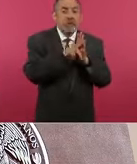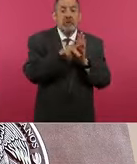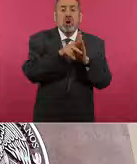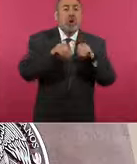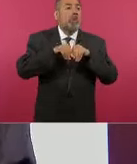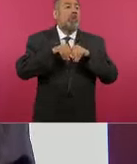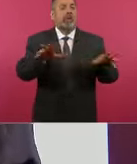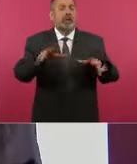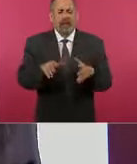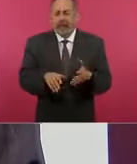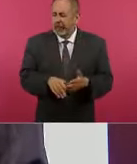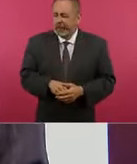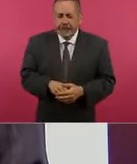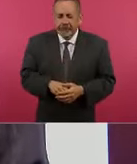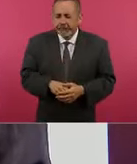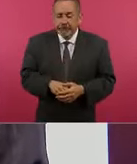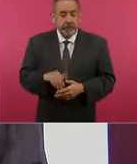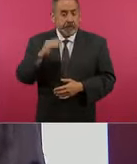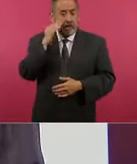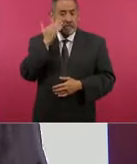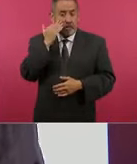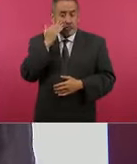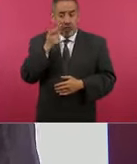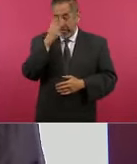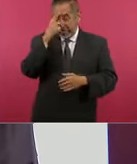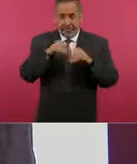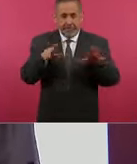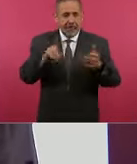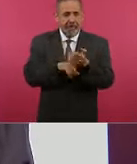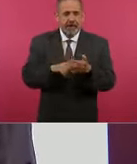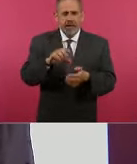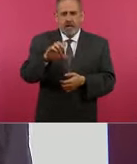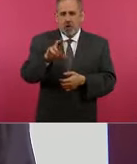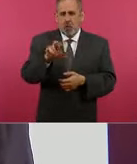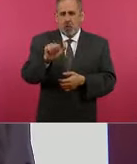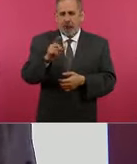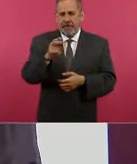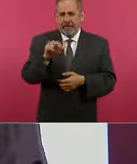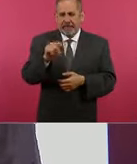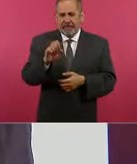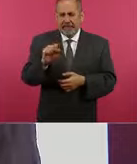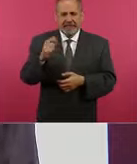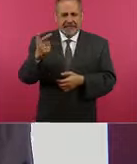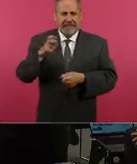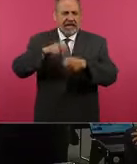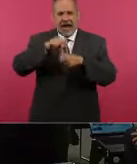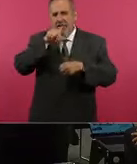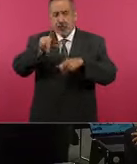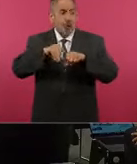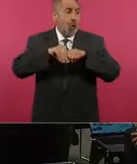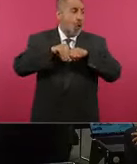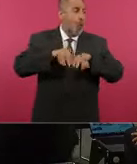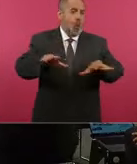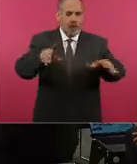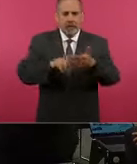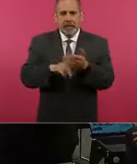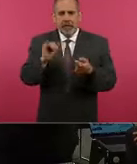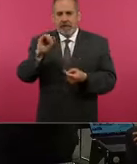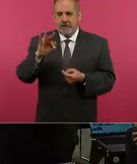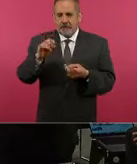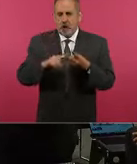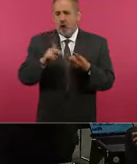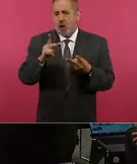unísono. La página de Facebook que difundió el rumor fue Cuadrante 7 del periódico local de Jalisco, así como Infobae,